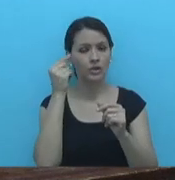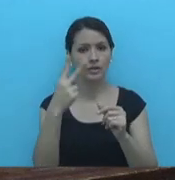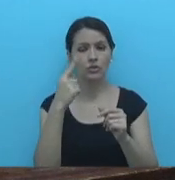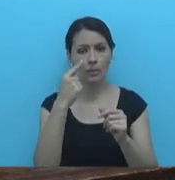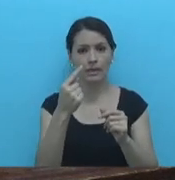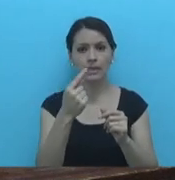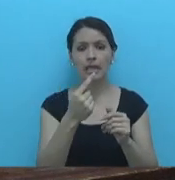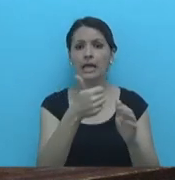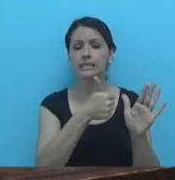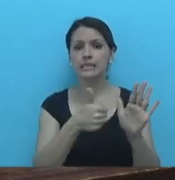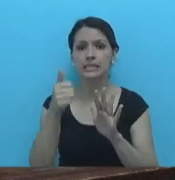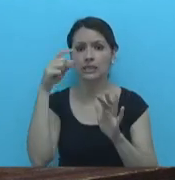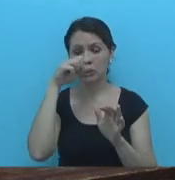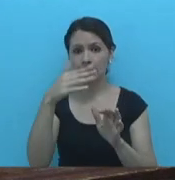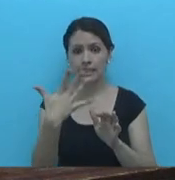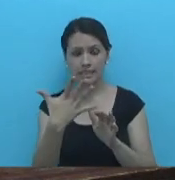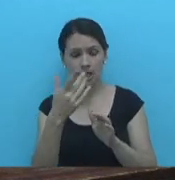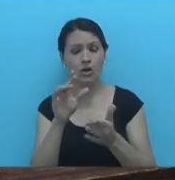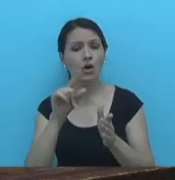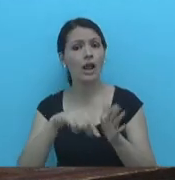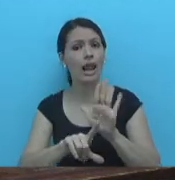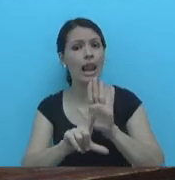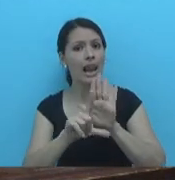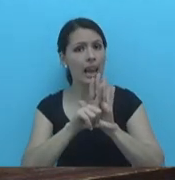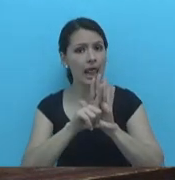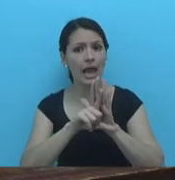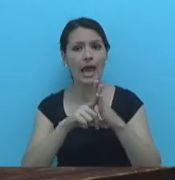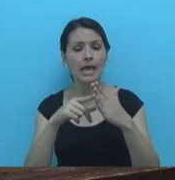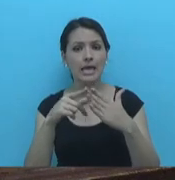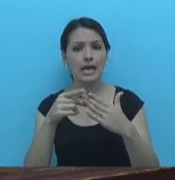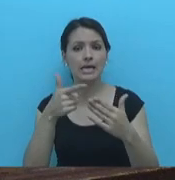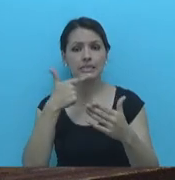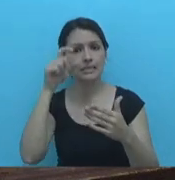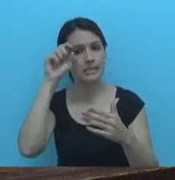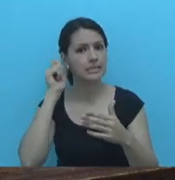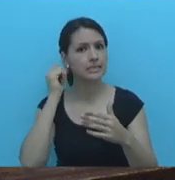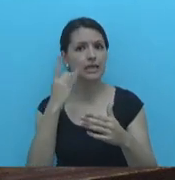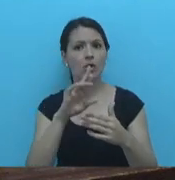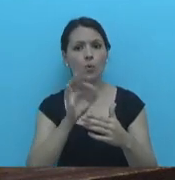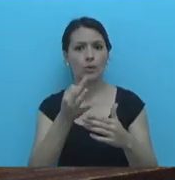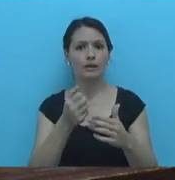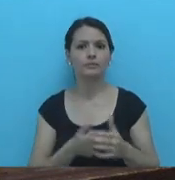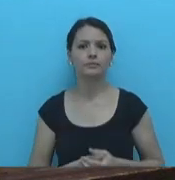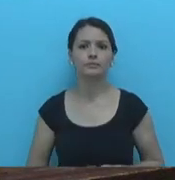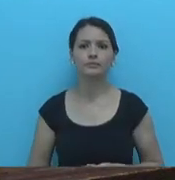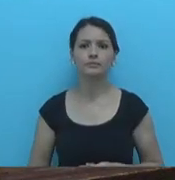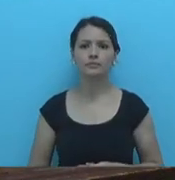32.765, la ley de agua segura de red. Bien, la votación a preferencia para una sección, aprobado.